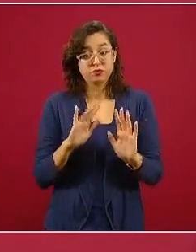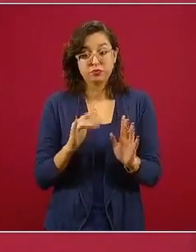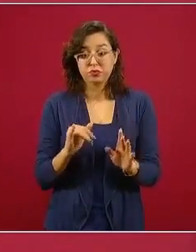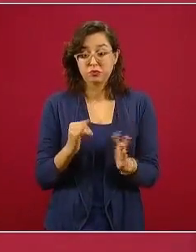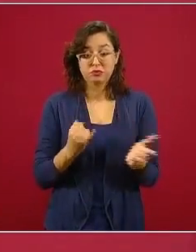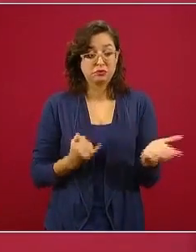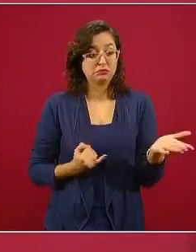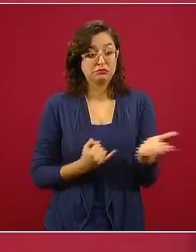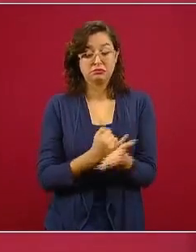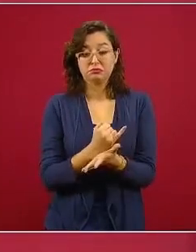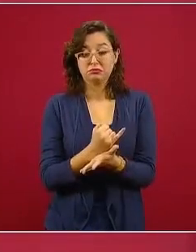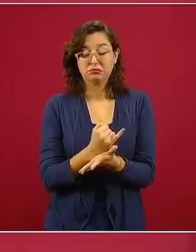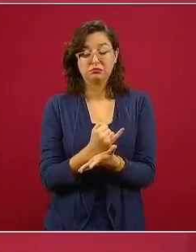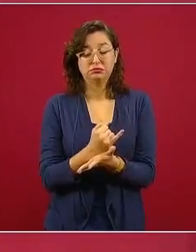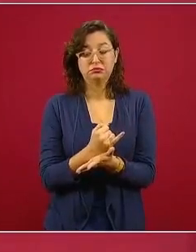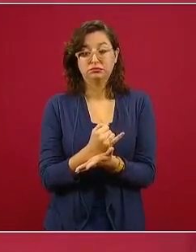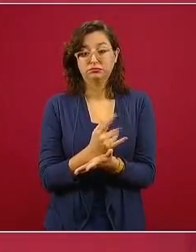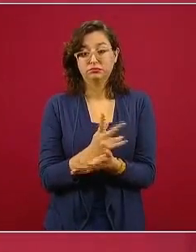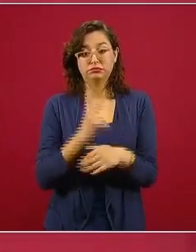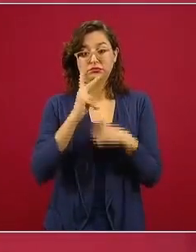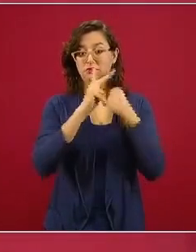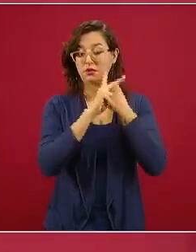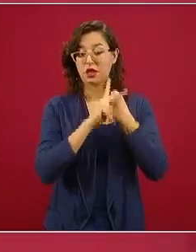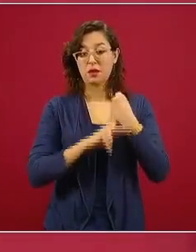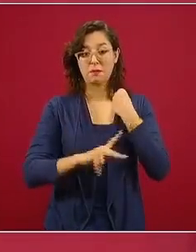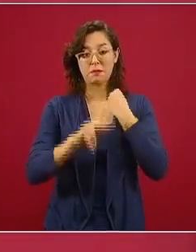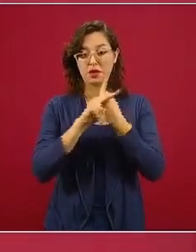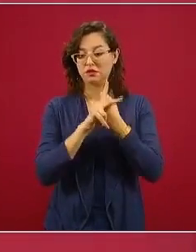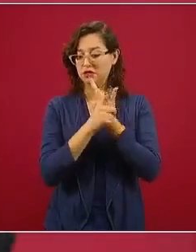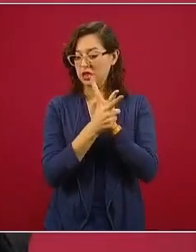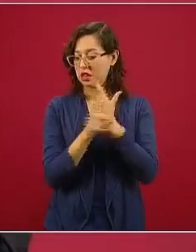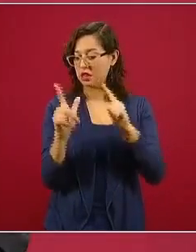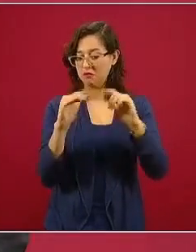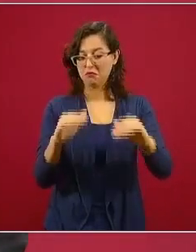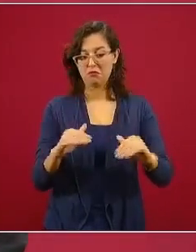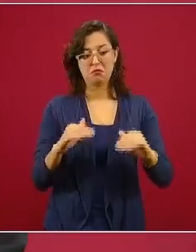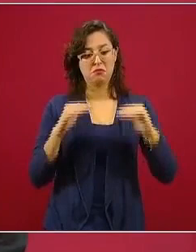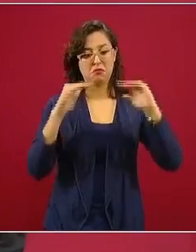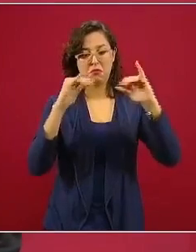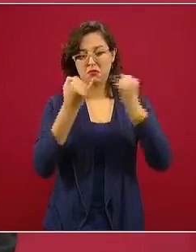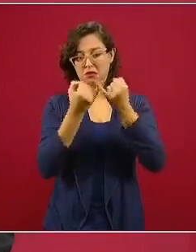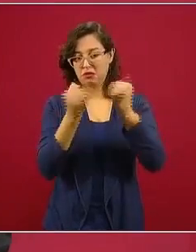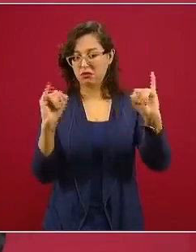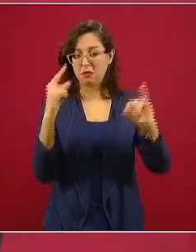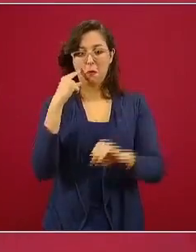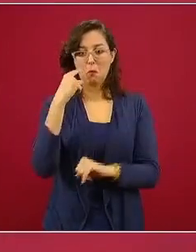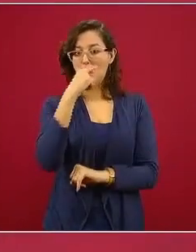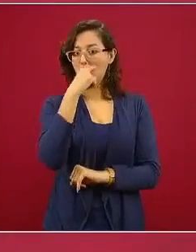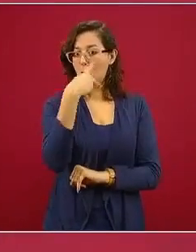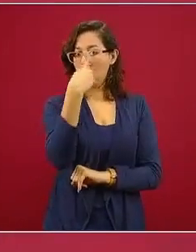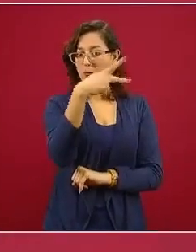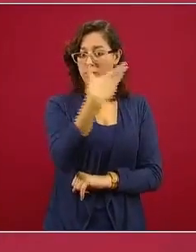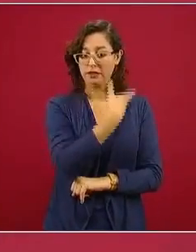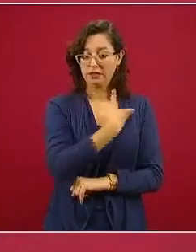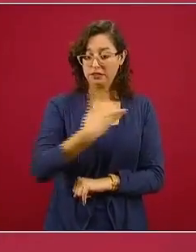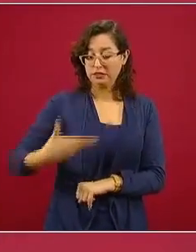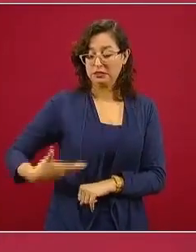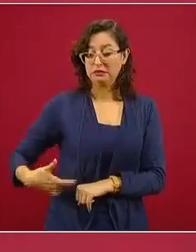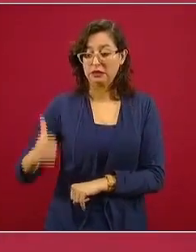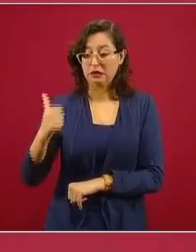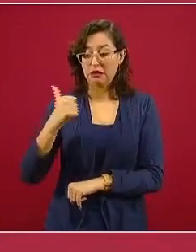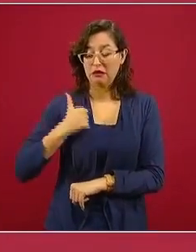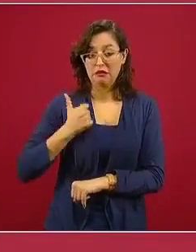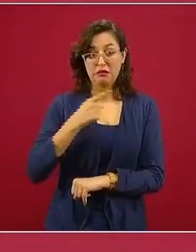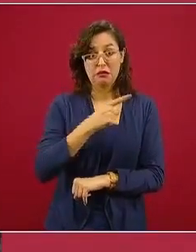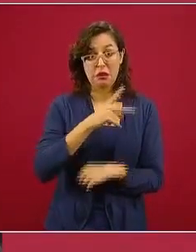incumbencia, porque es un país libre, soberano, si decide el primer ministro Trudeau